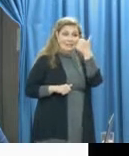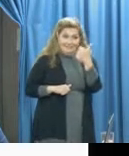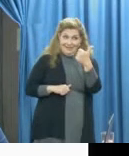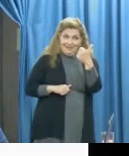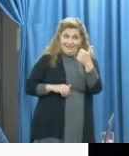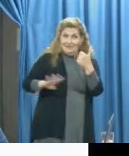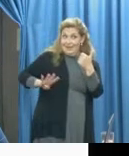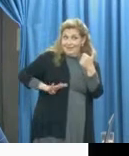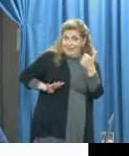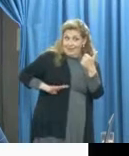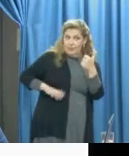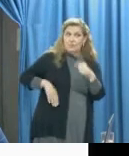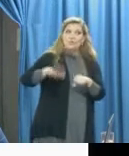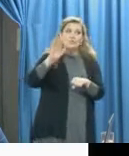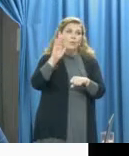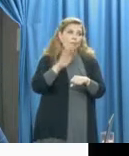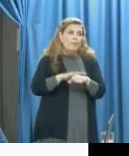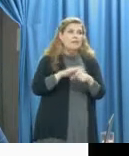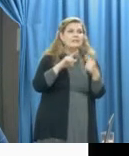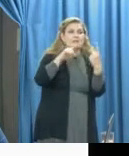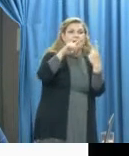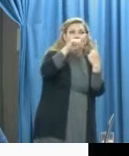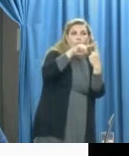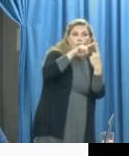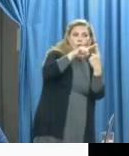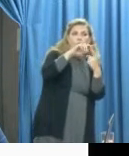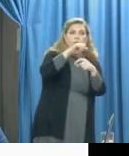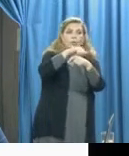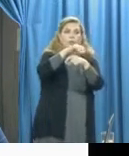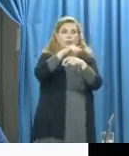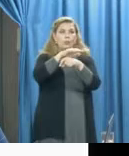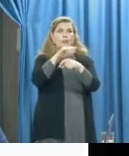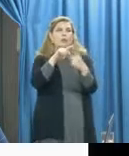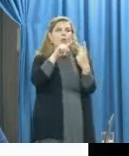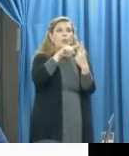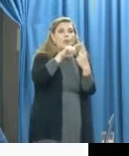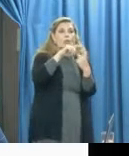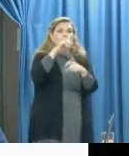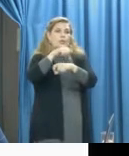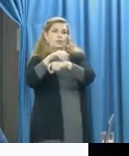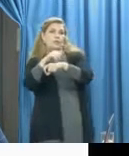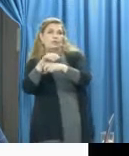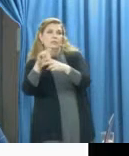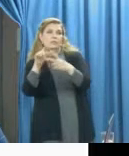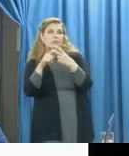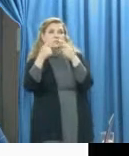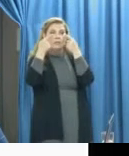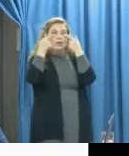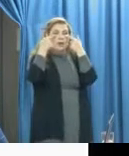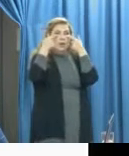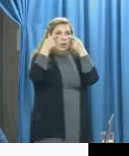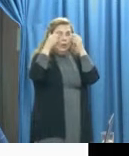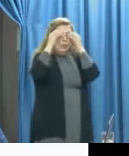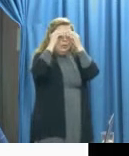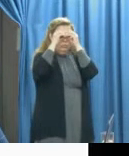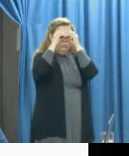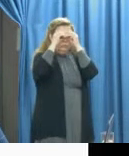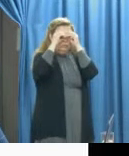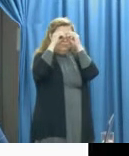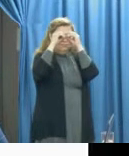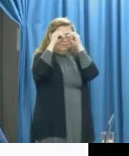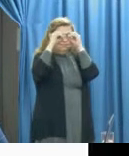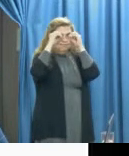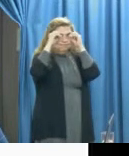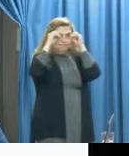tipos. Los más frecuentes es el tipo 1 y el tipo 2, que se diferencian por la distancia entre los ojos. La distancia